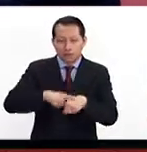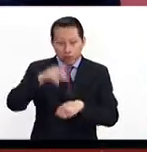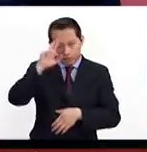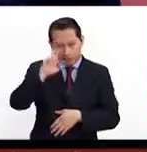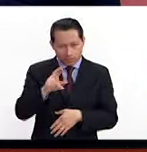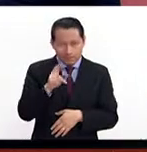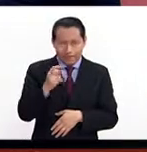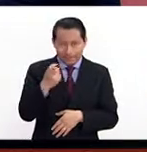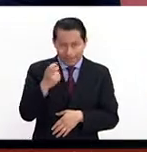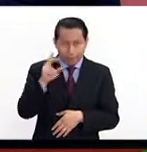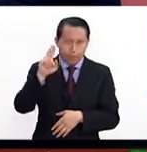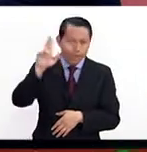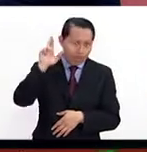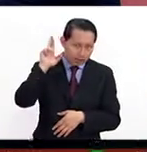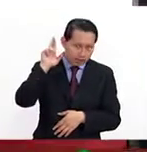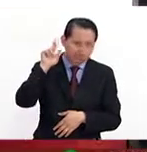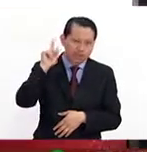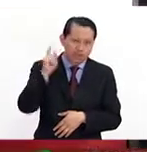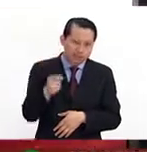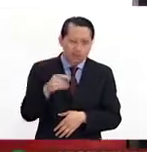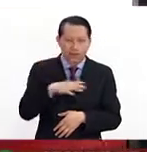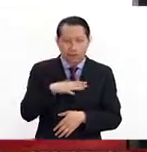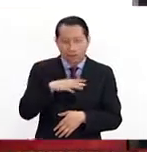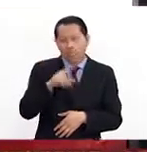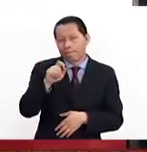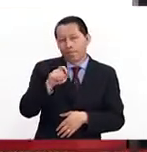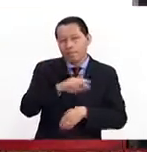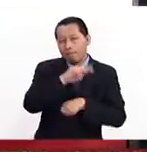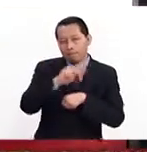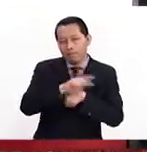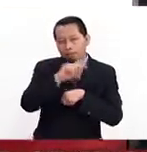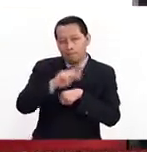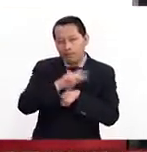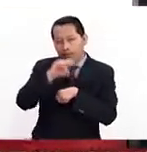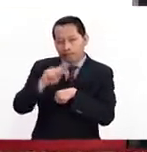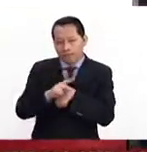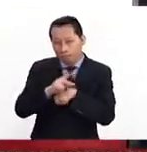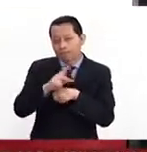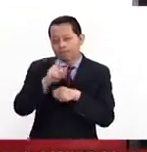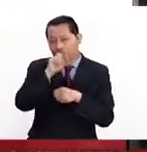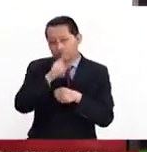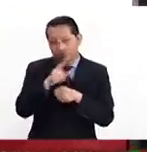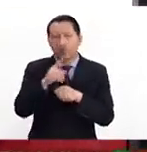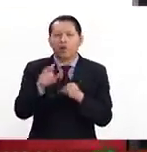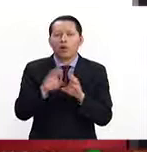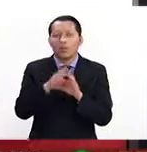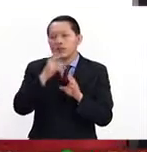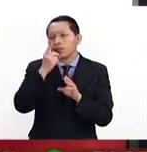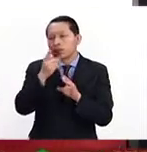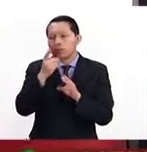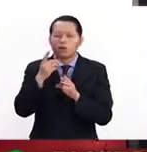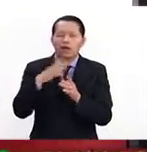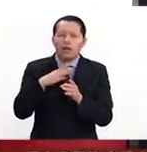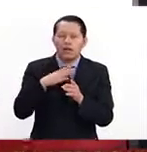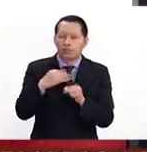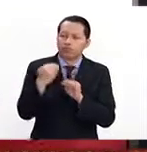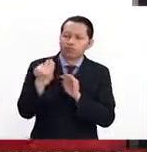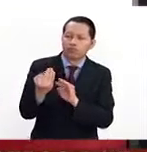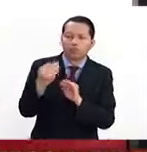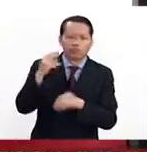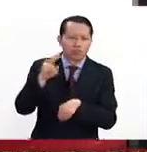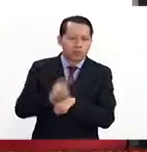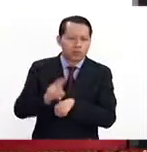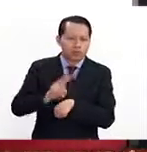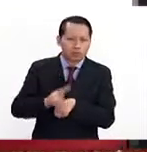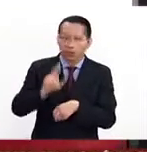pasó el día martes, fue una sesión donde más de 20 países manifestaron su posición sobre Venezuela y no se buscaba de